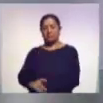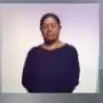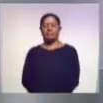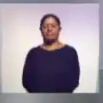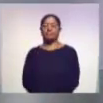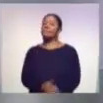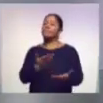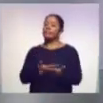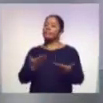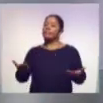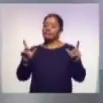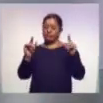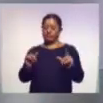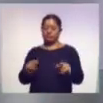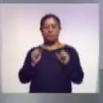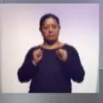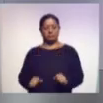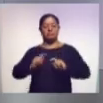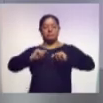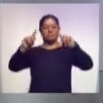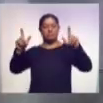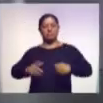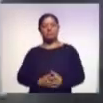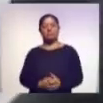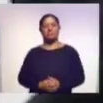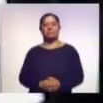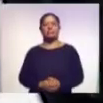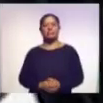Ahora vamos a las breves de la seguridad en Tlaxcala.